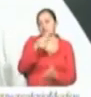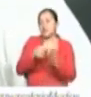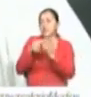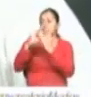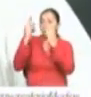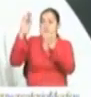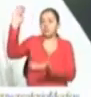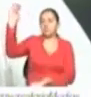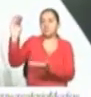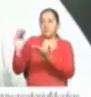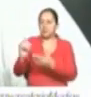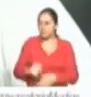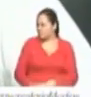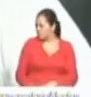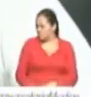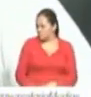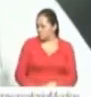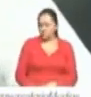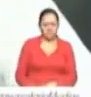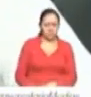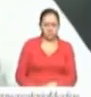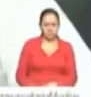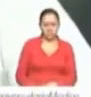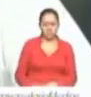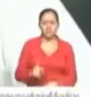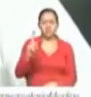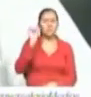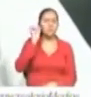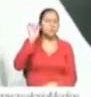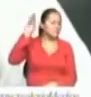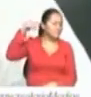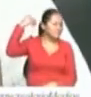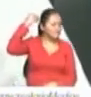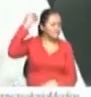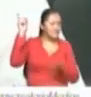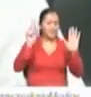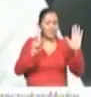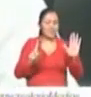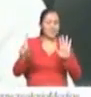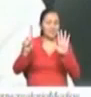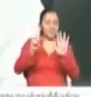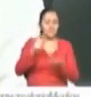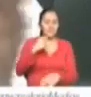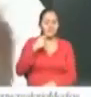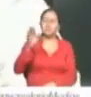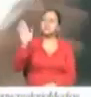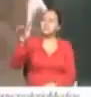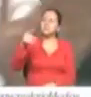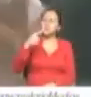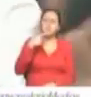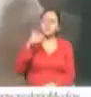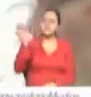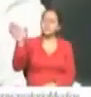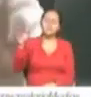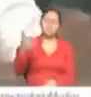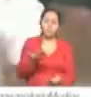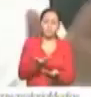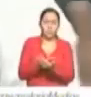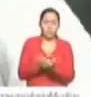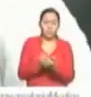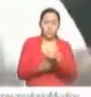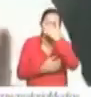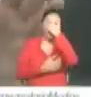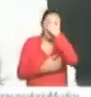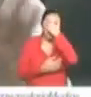impuestos ellos. ¿Sí se dan cuenta de lo que está proponiendo Cintia Viteri? Yo, de asesor a Cintia Viteri, recomendaría, vea, no hable de economía, por favor, hable de cualquier